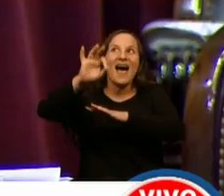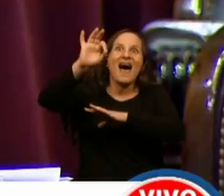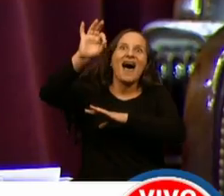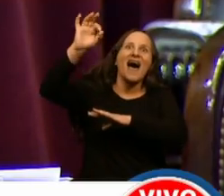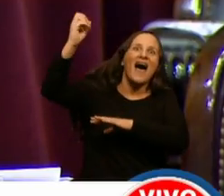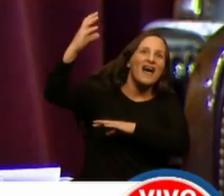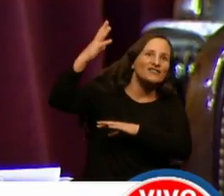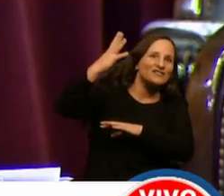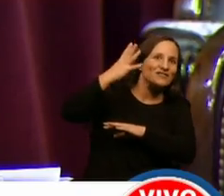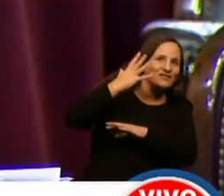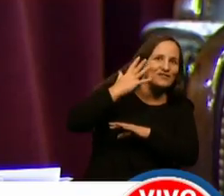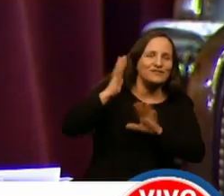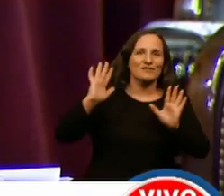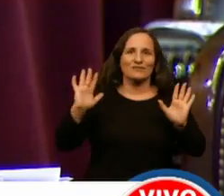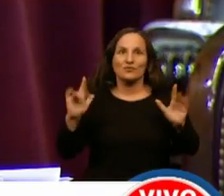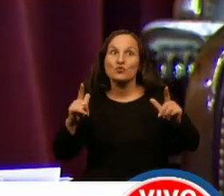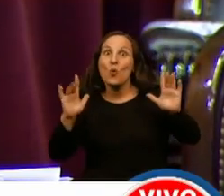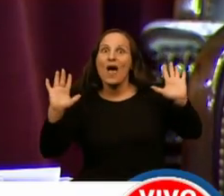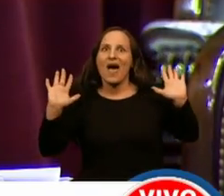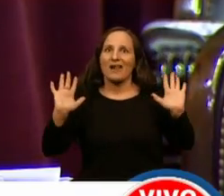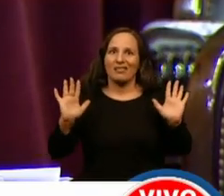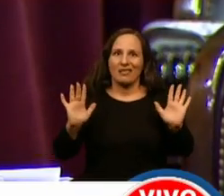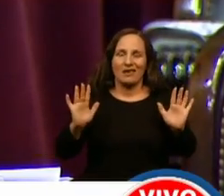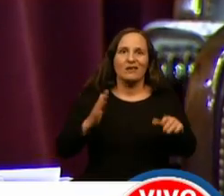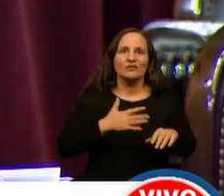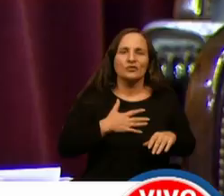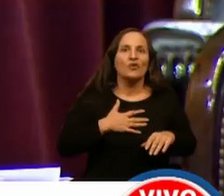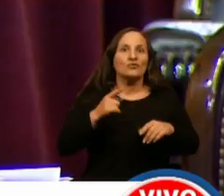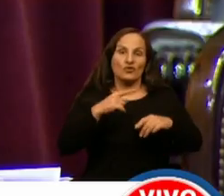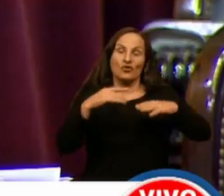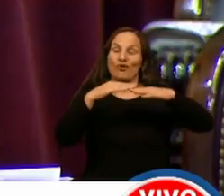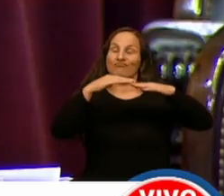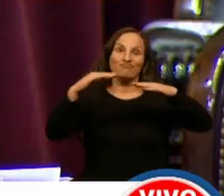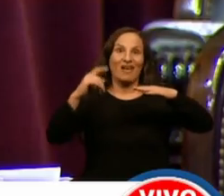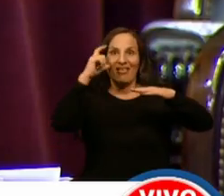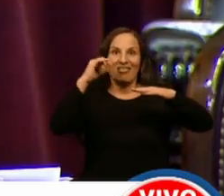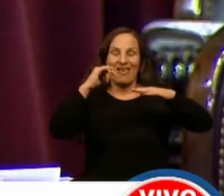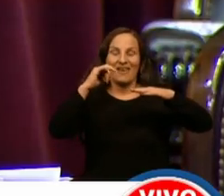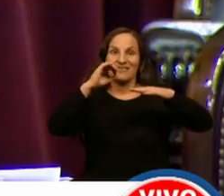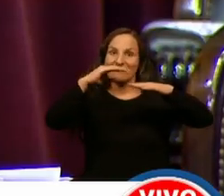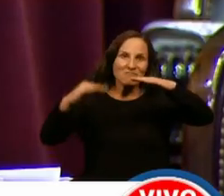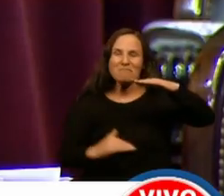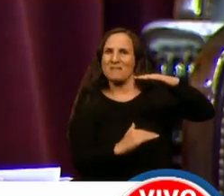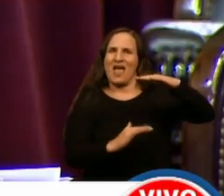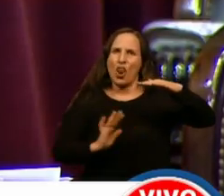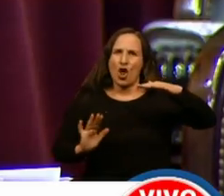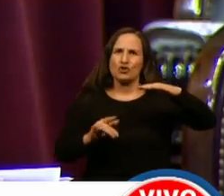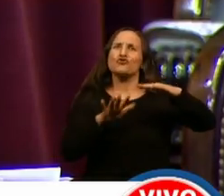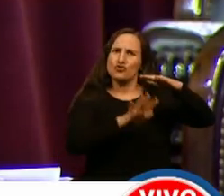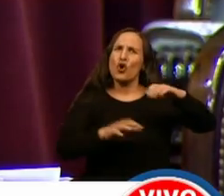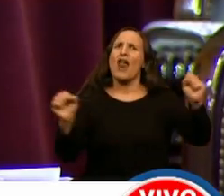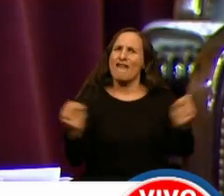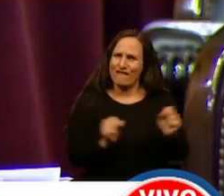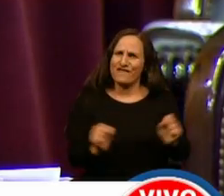podremos tener luz solar entonces nosotros tenemos 10 grados bajo cero esos son zonas frías donde tenemos